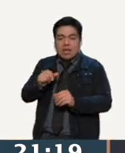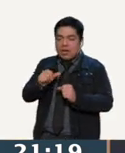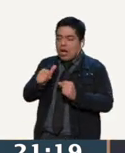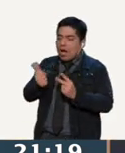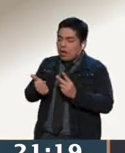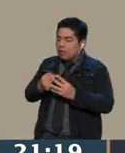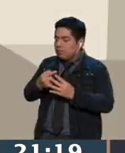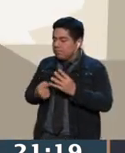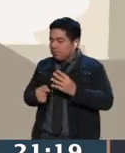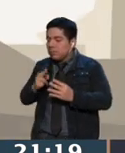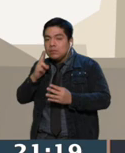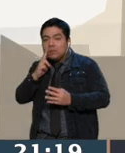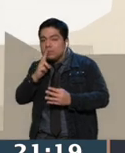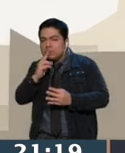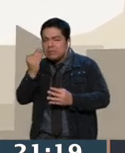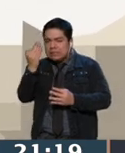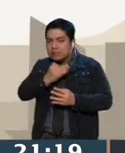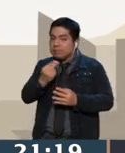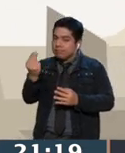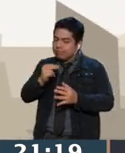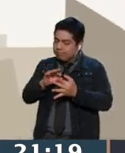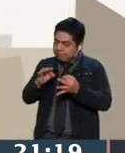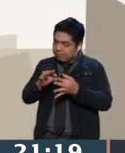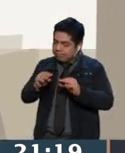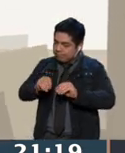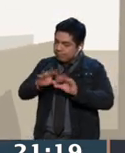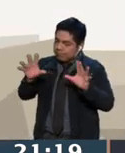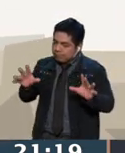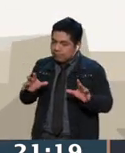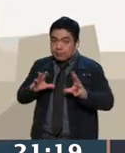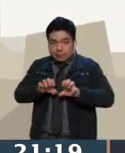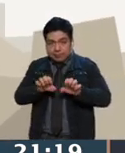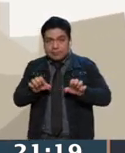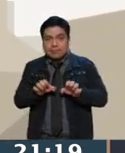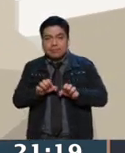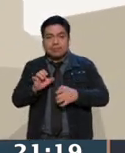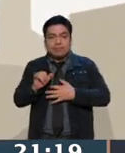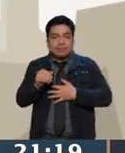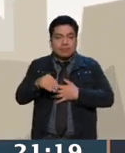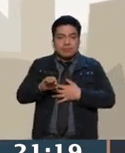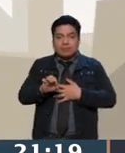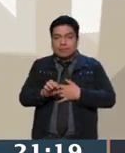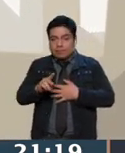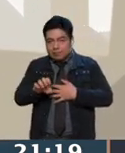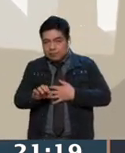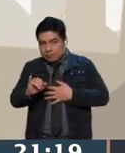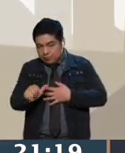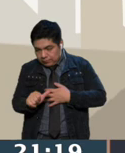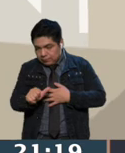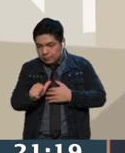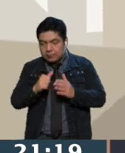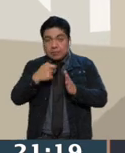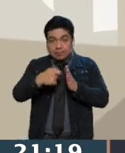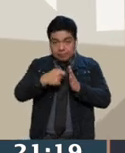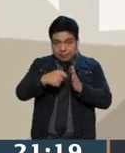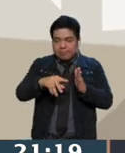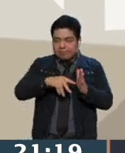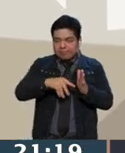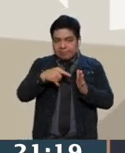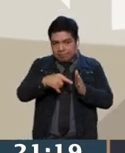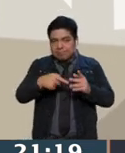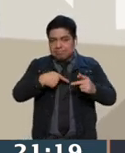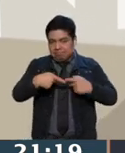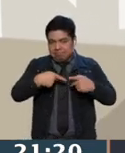noticias falsas que desmentir y el equipo de Infodemia armó un video a propósito de